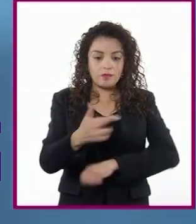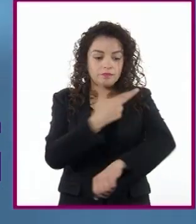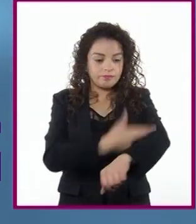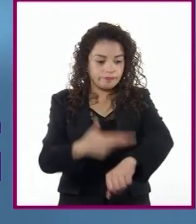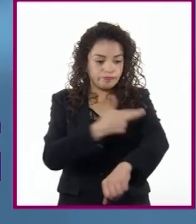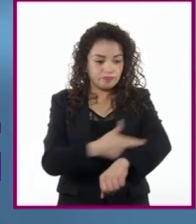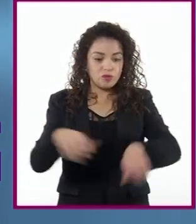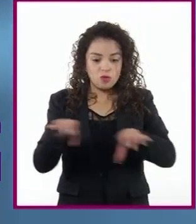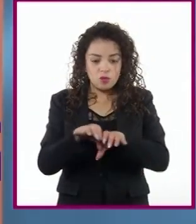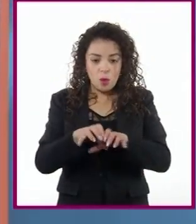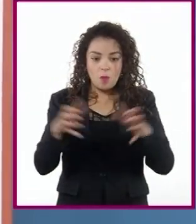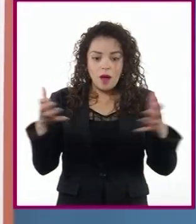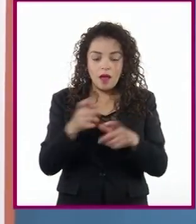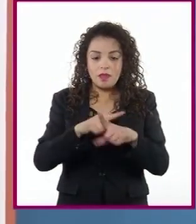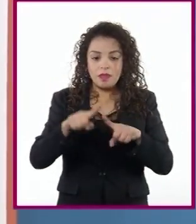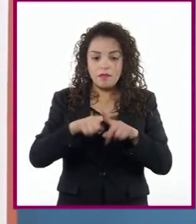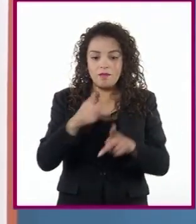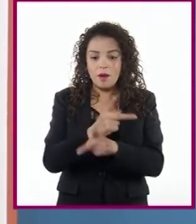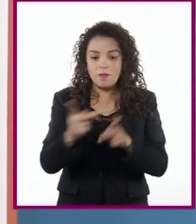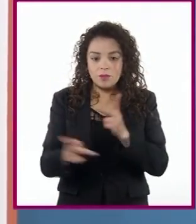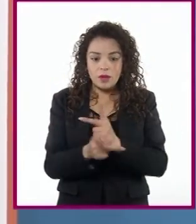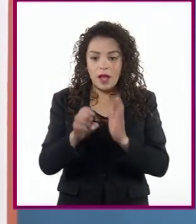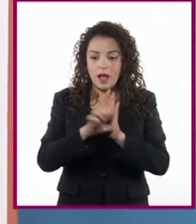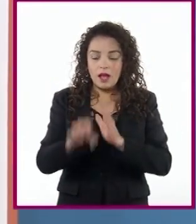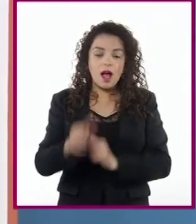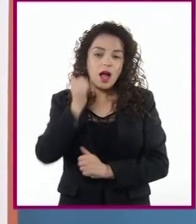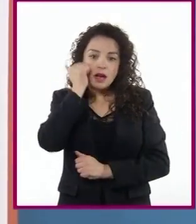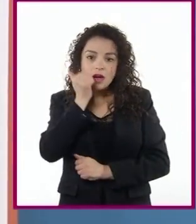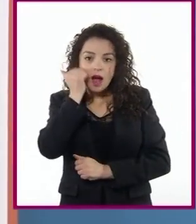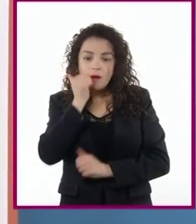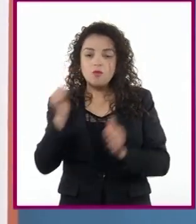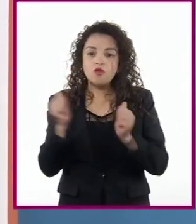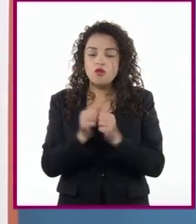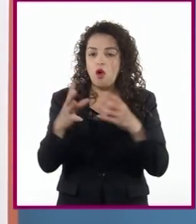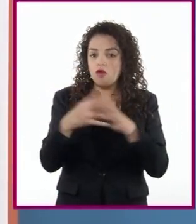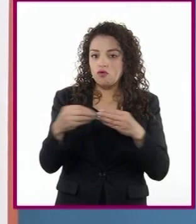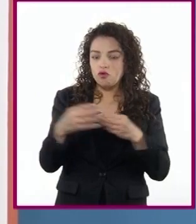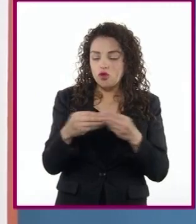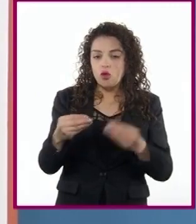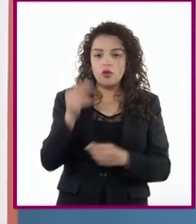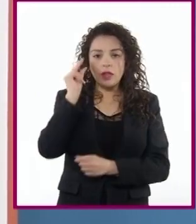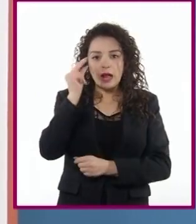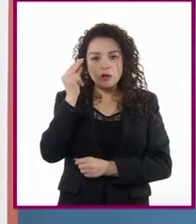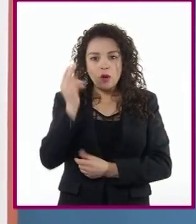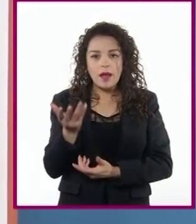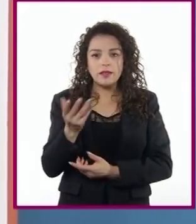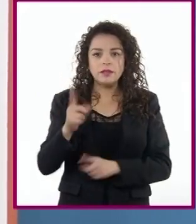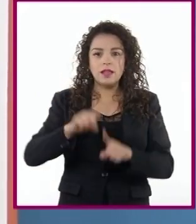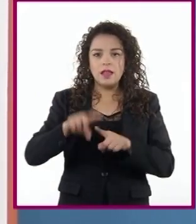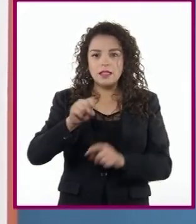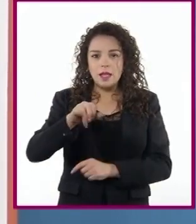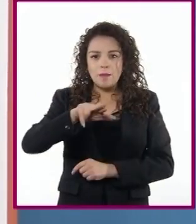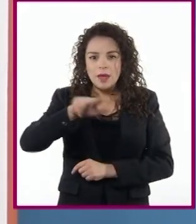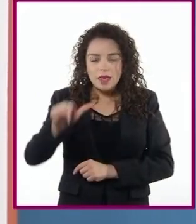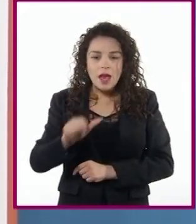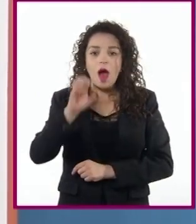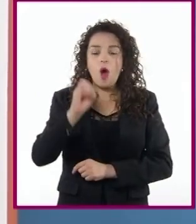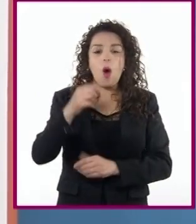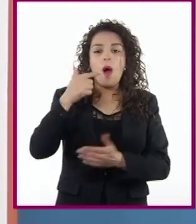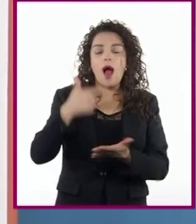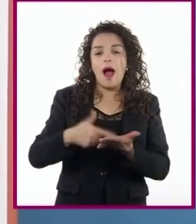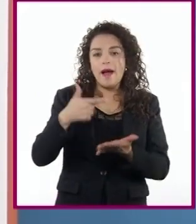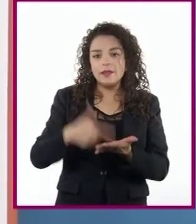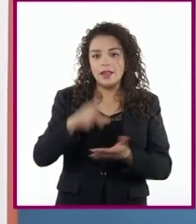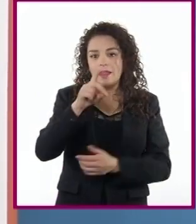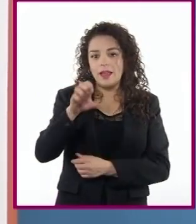la elaboración de productos como jabones a base de frutos, nueces, vainas o aceites de semillas de los árboles